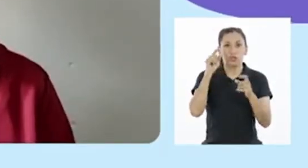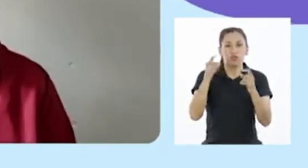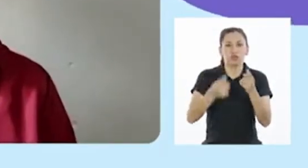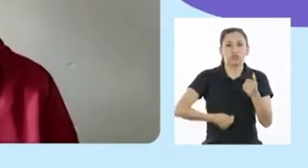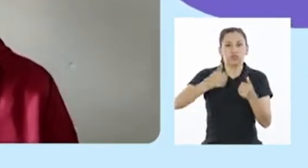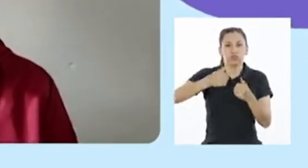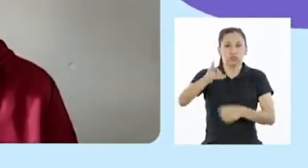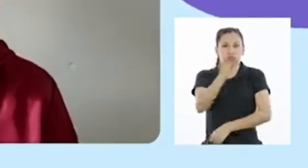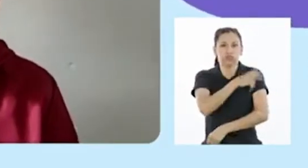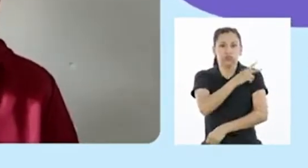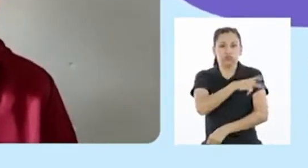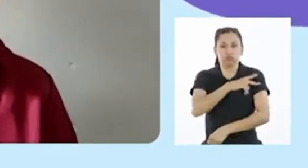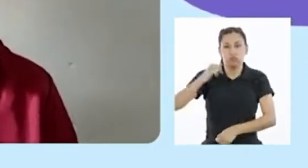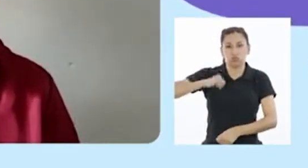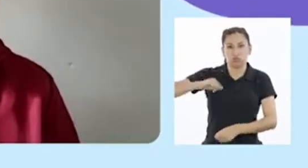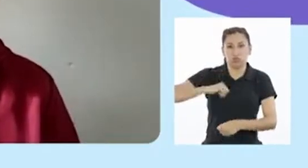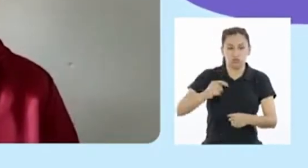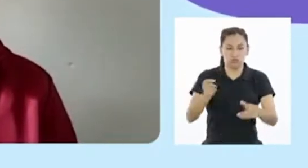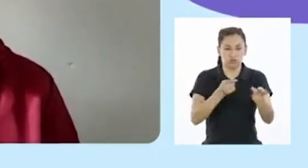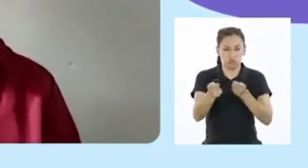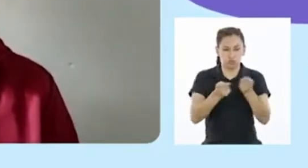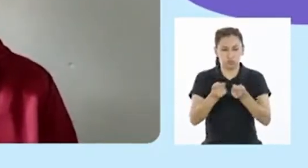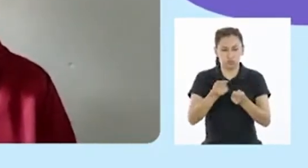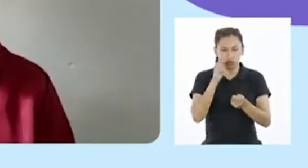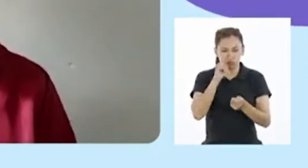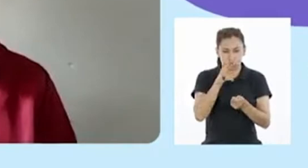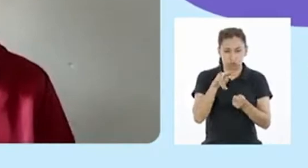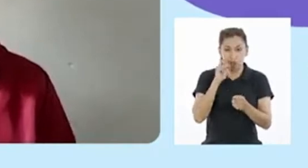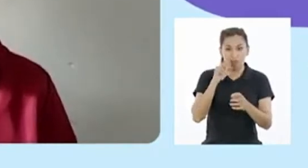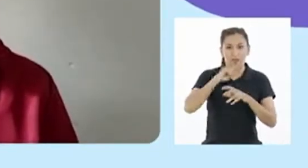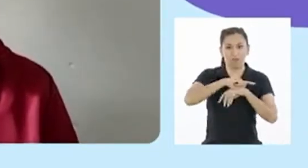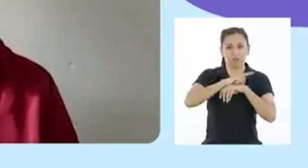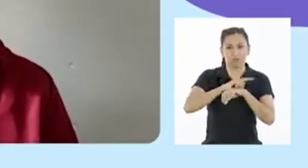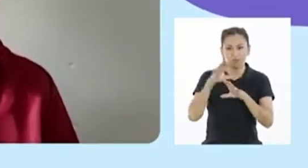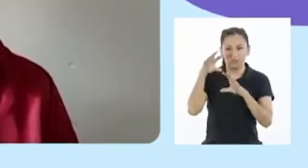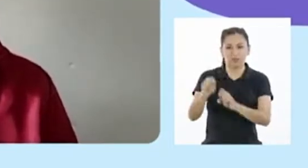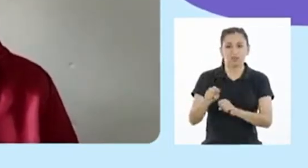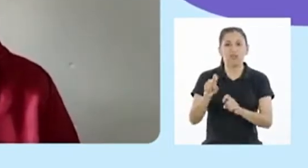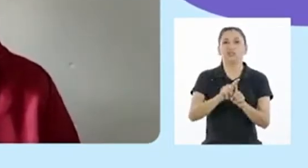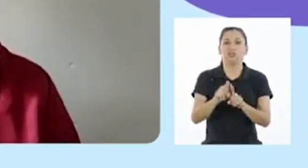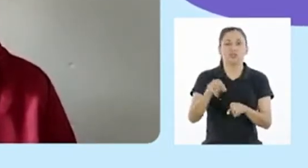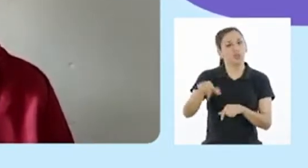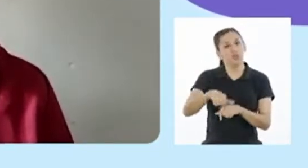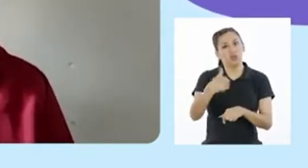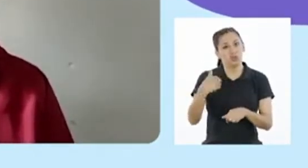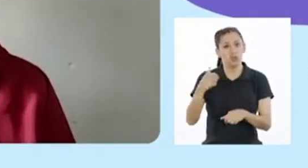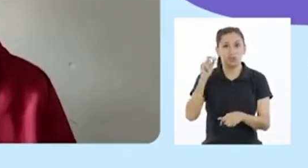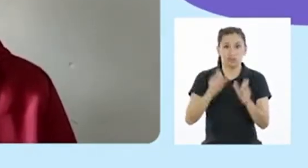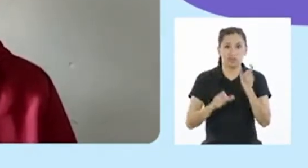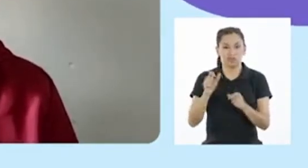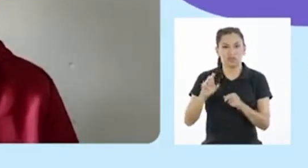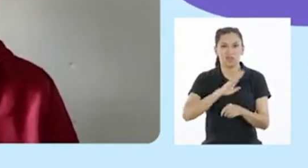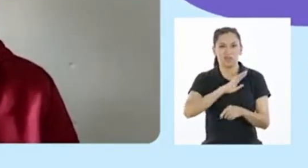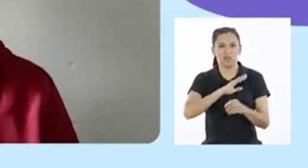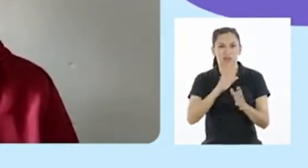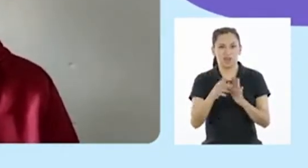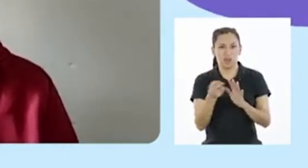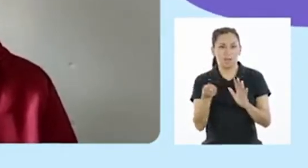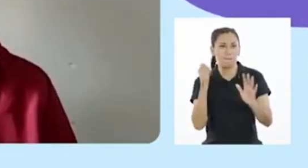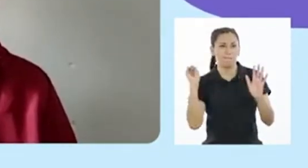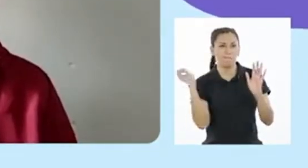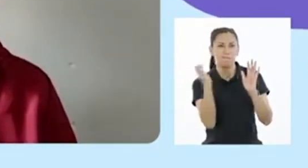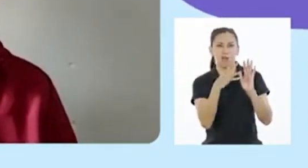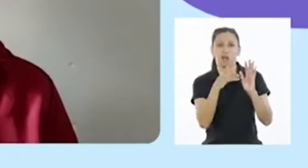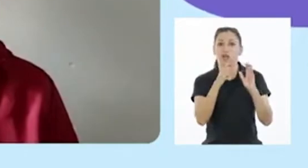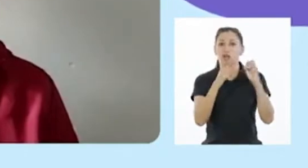de personal de Serenazgo para una rápida acción. Pero también hay gente malintencionada que daña las cámaras, lo